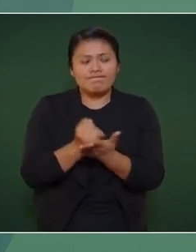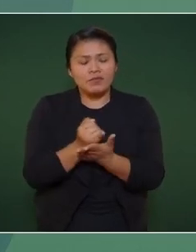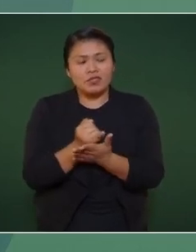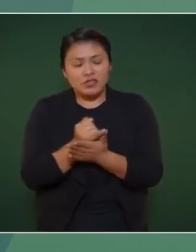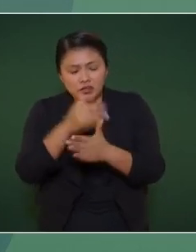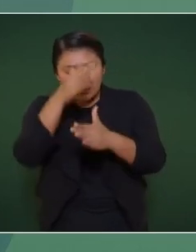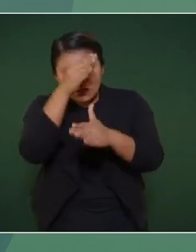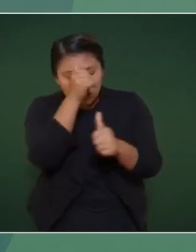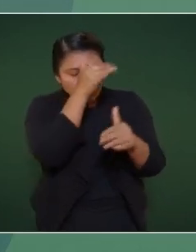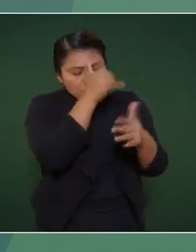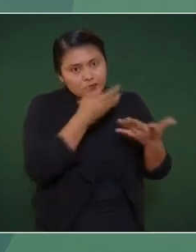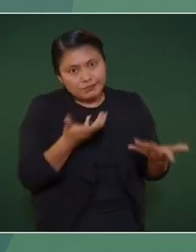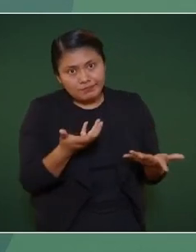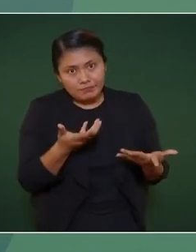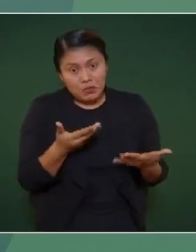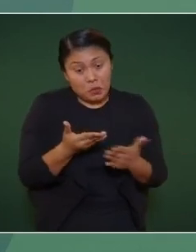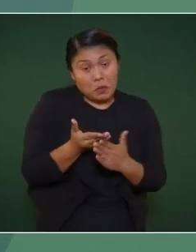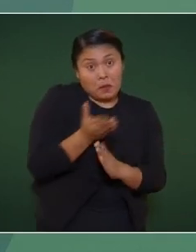satisface,